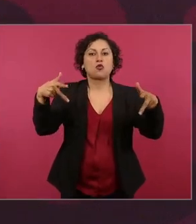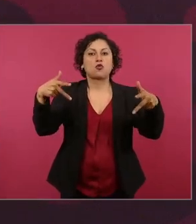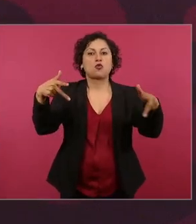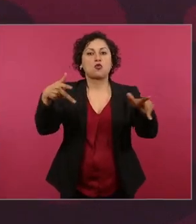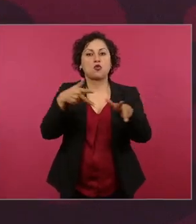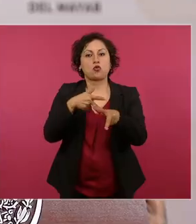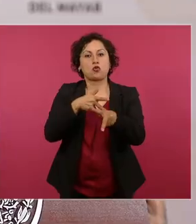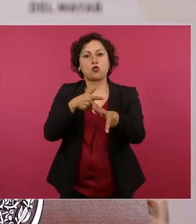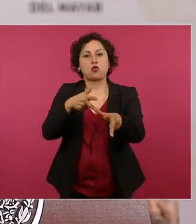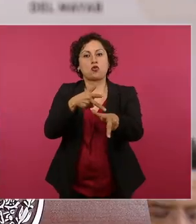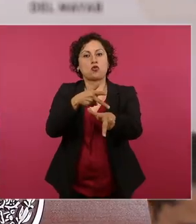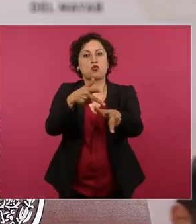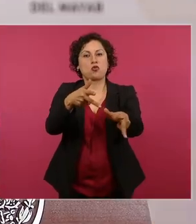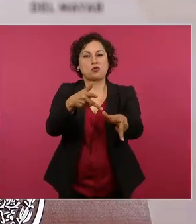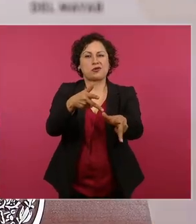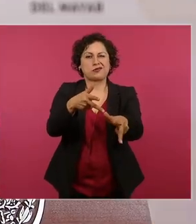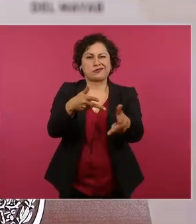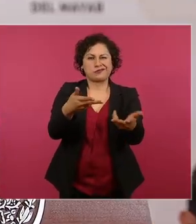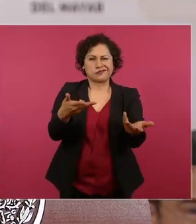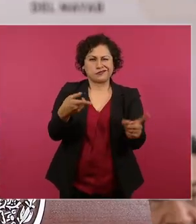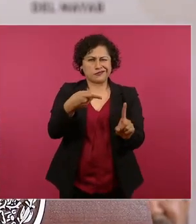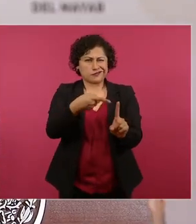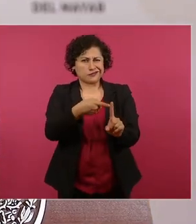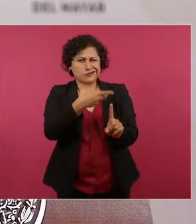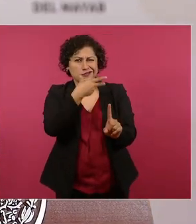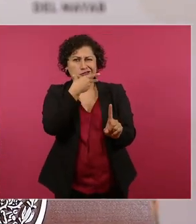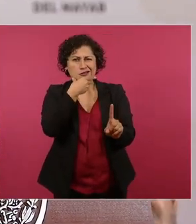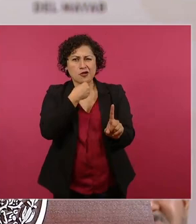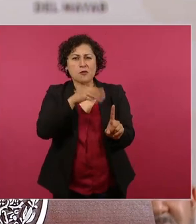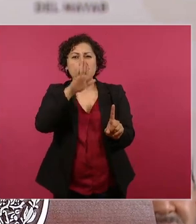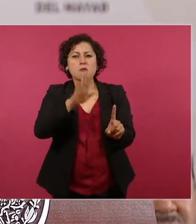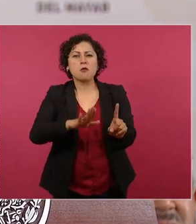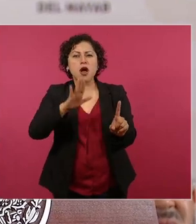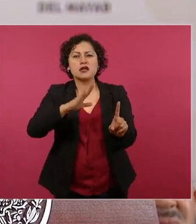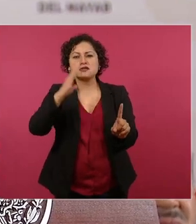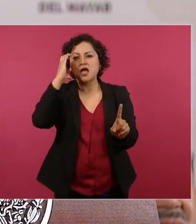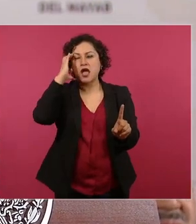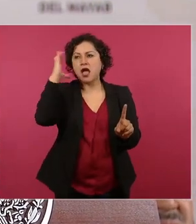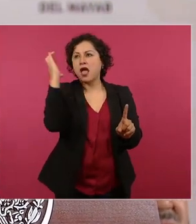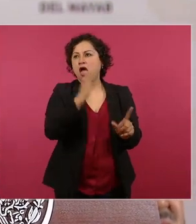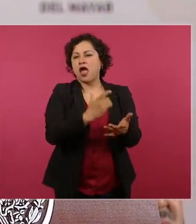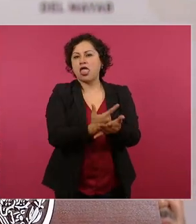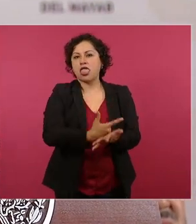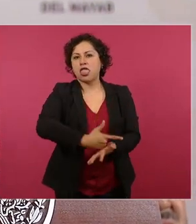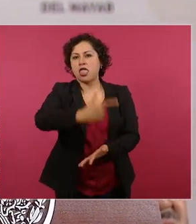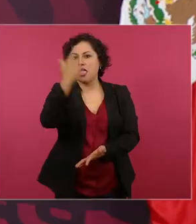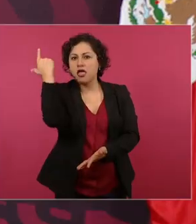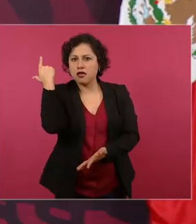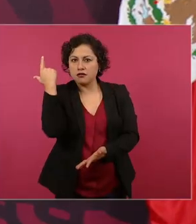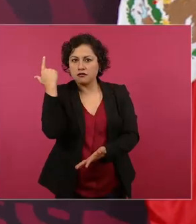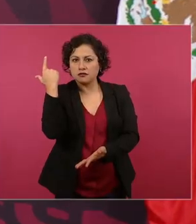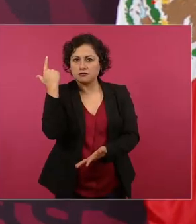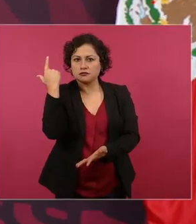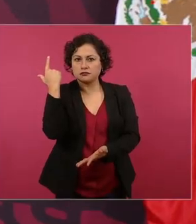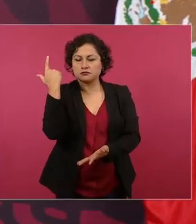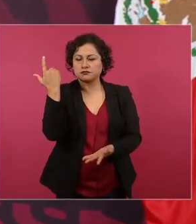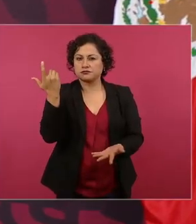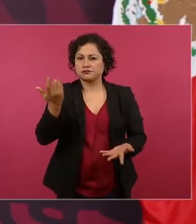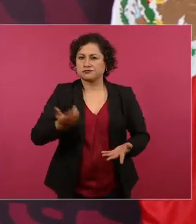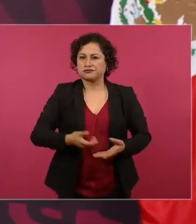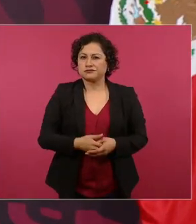del máximo delincuente, ¿sí? Con un escarnio, ¿no?